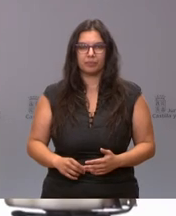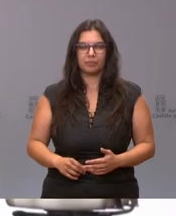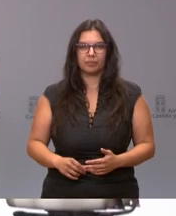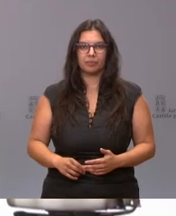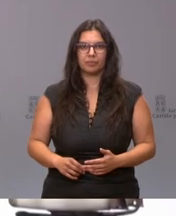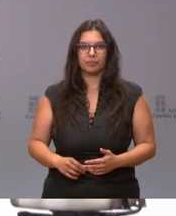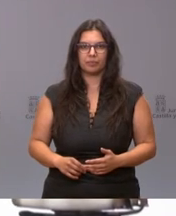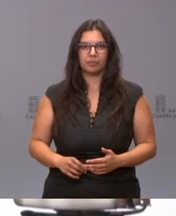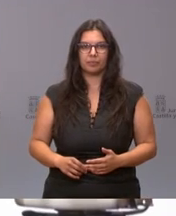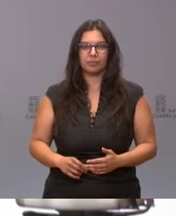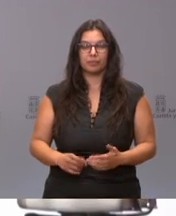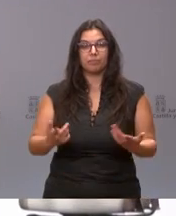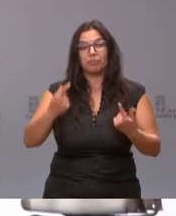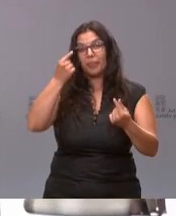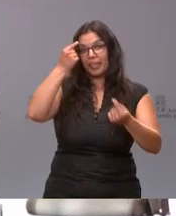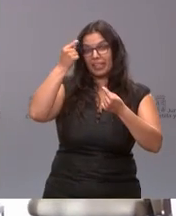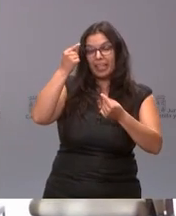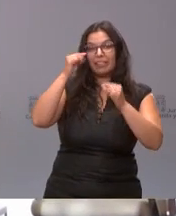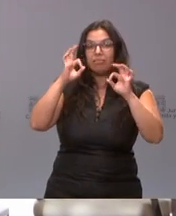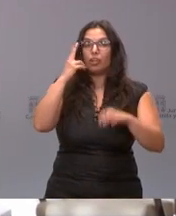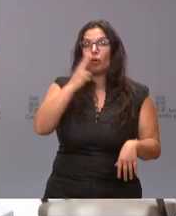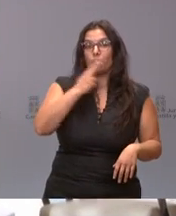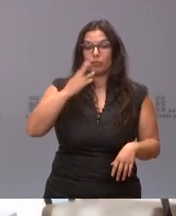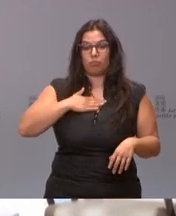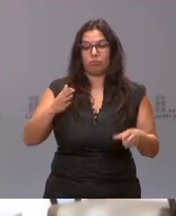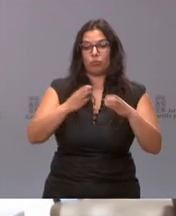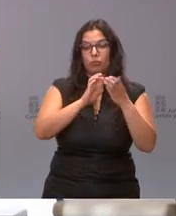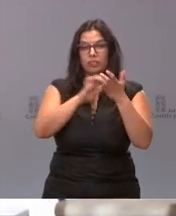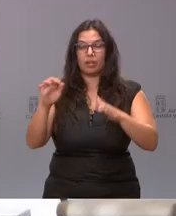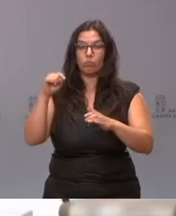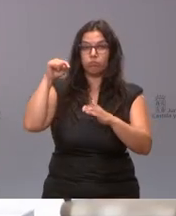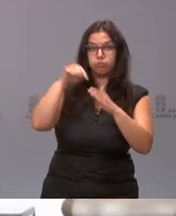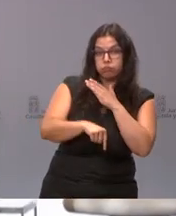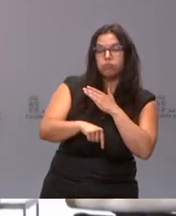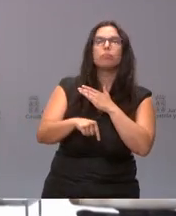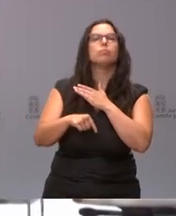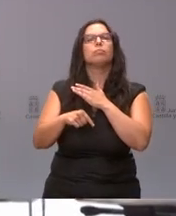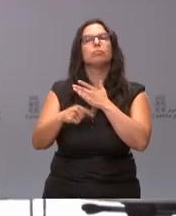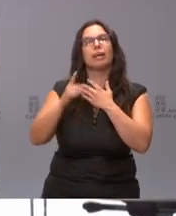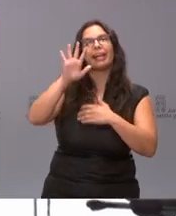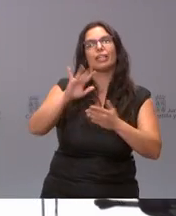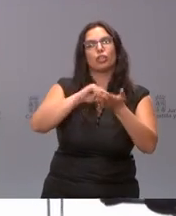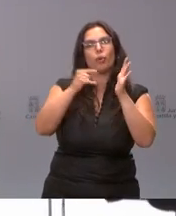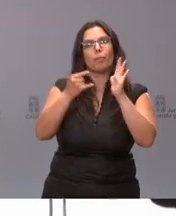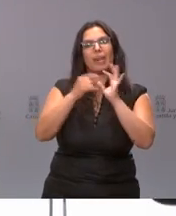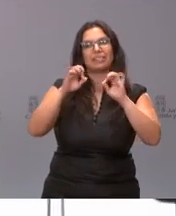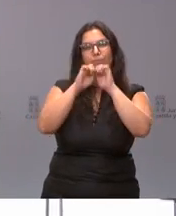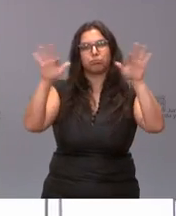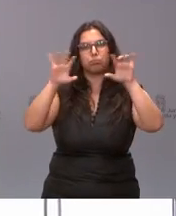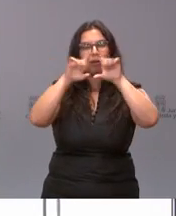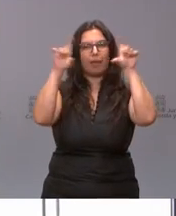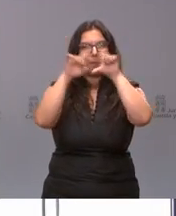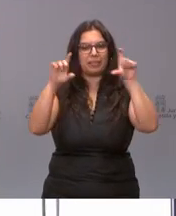Y para ahondar en los detalles del compromiso de la Junta de Castilla y León en este quinto plan de internacionalización empresarial